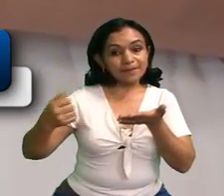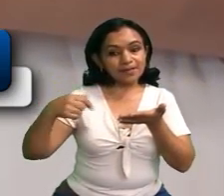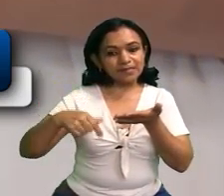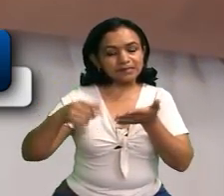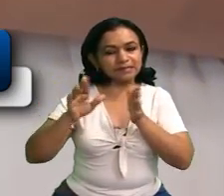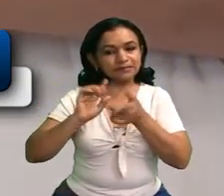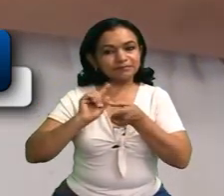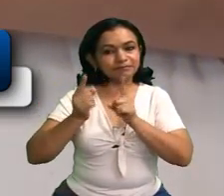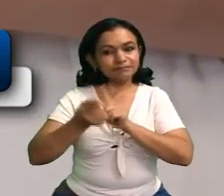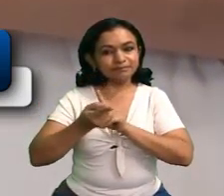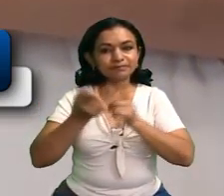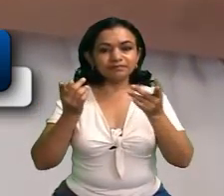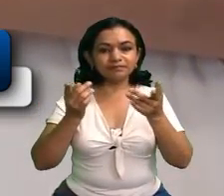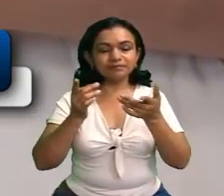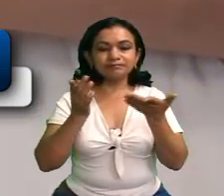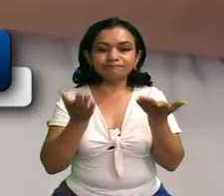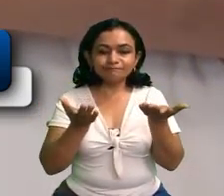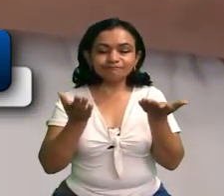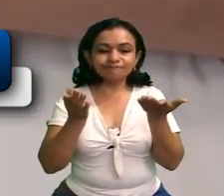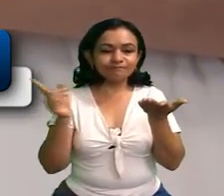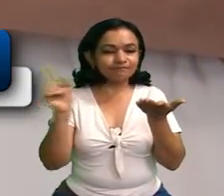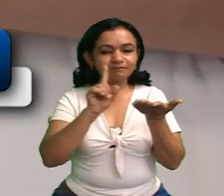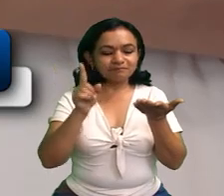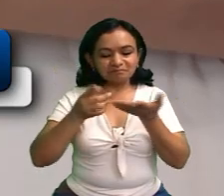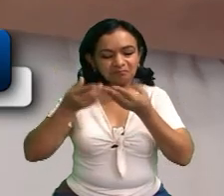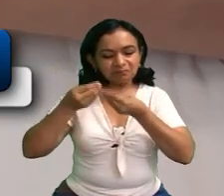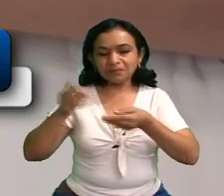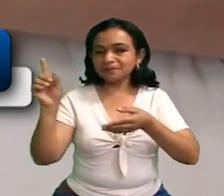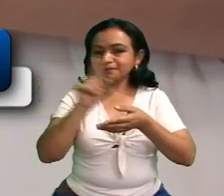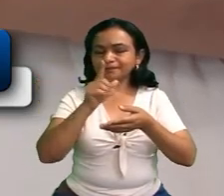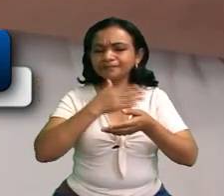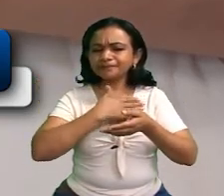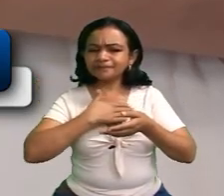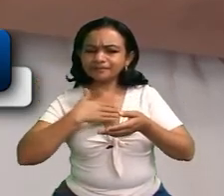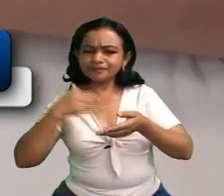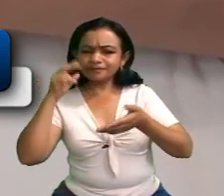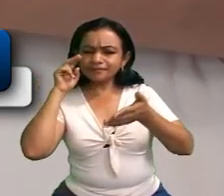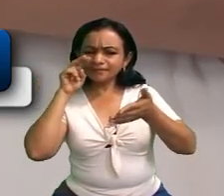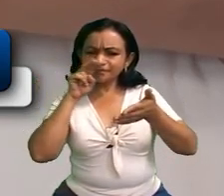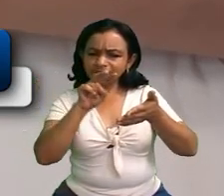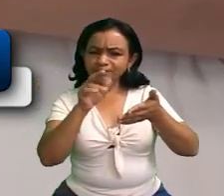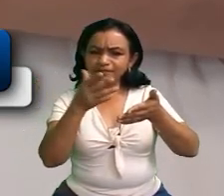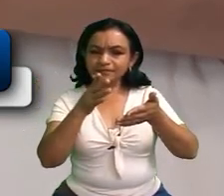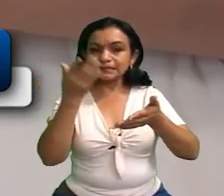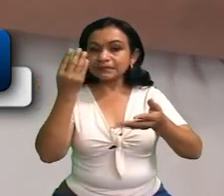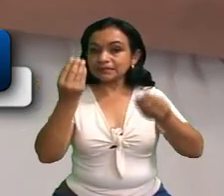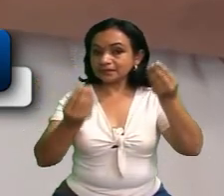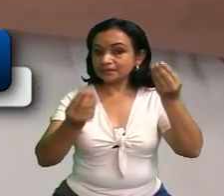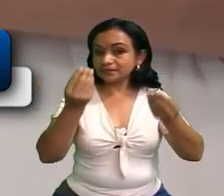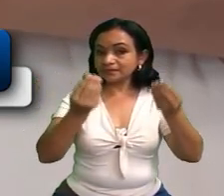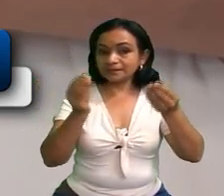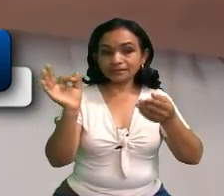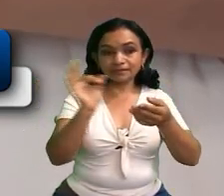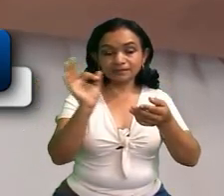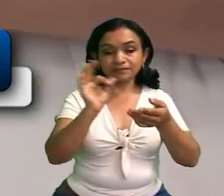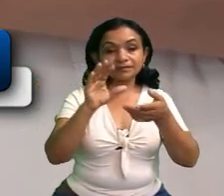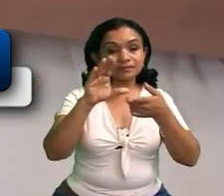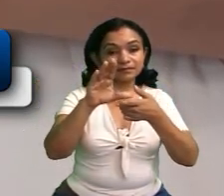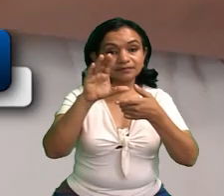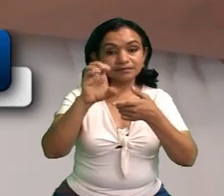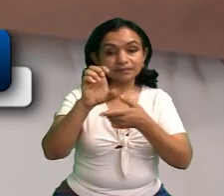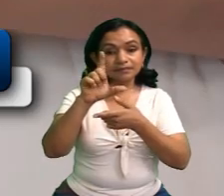parte. Realmente la celulitis no desaparecen, pueden mejorar su apariencia y esto depende de qué tipo de celulitis